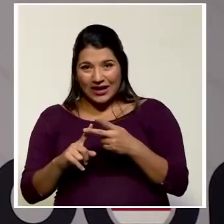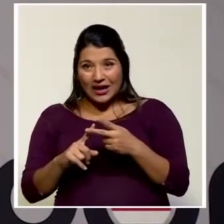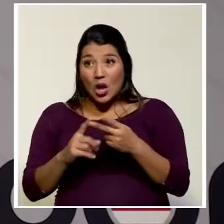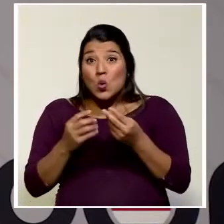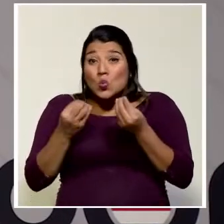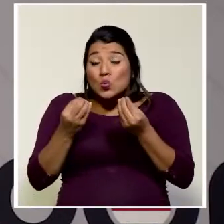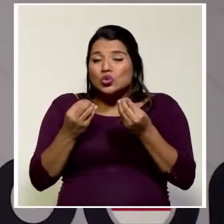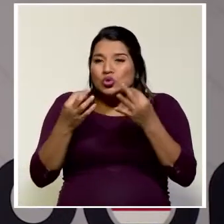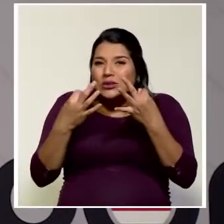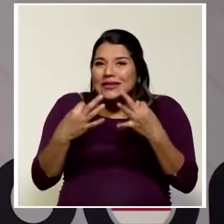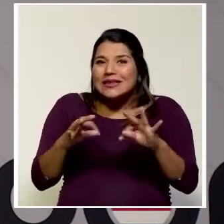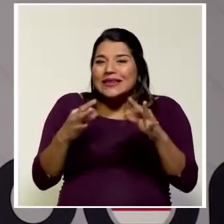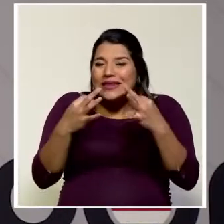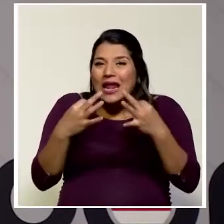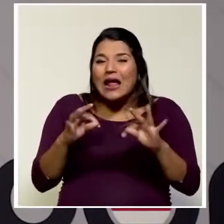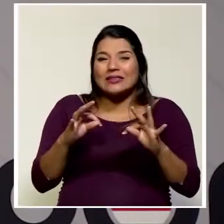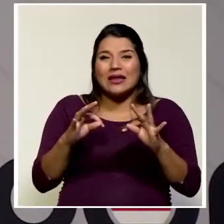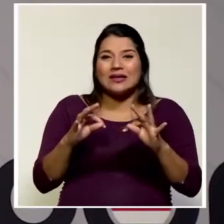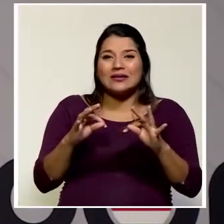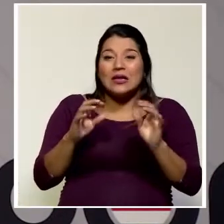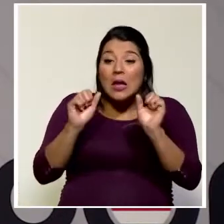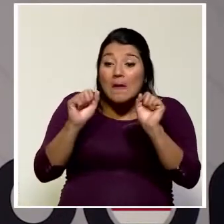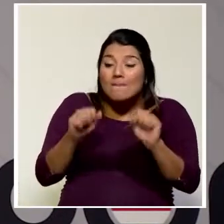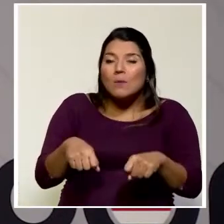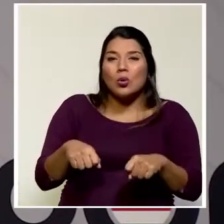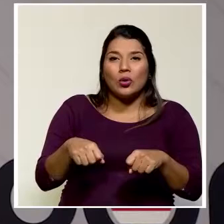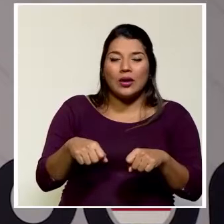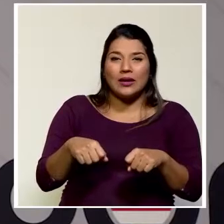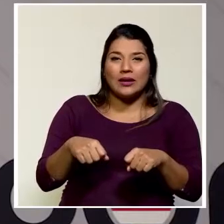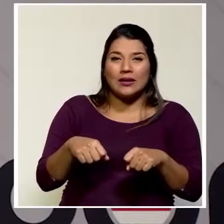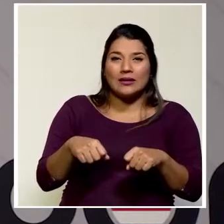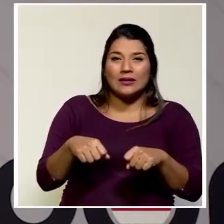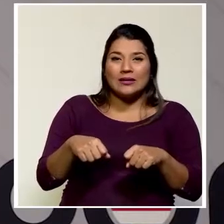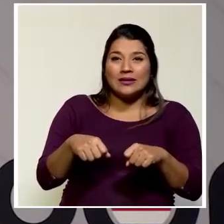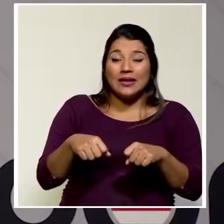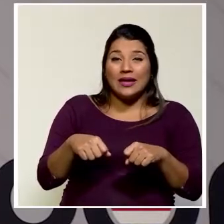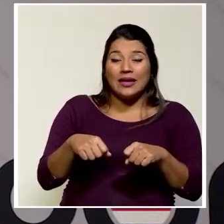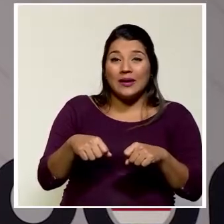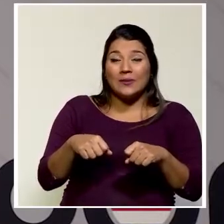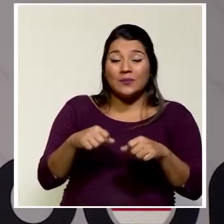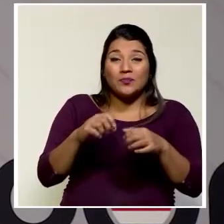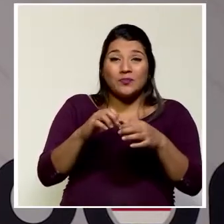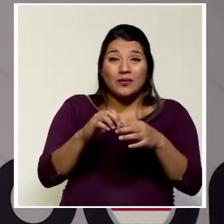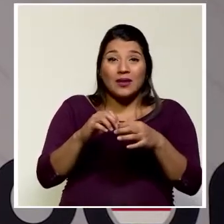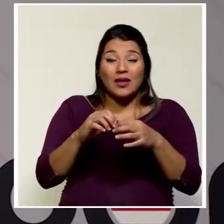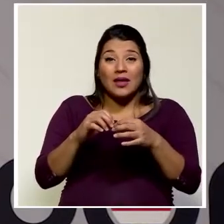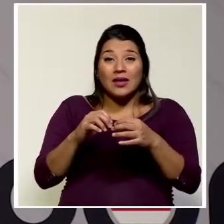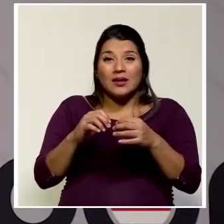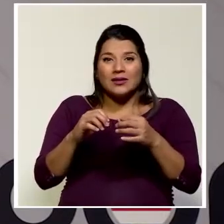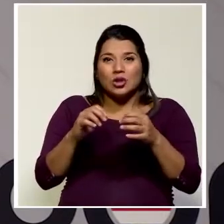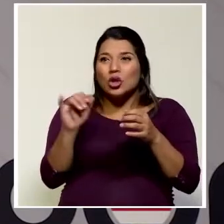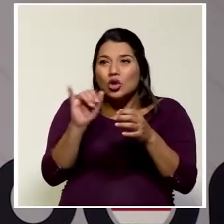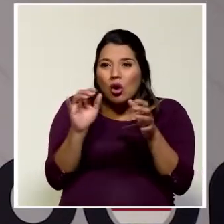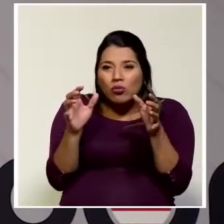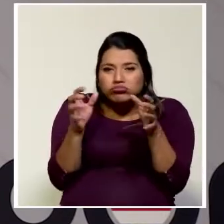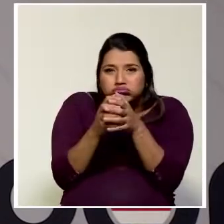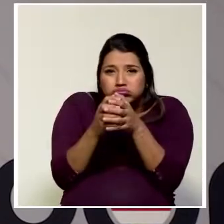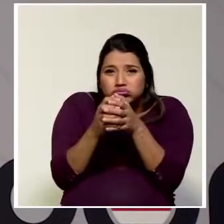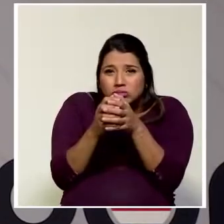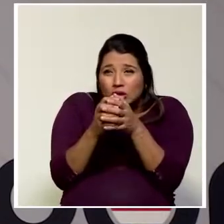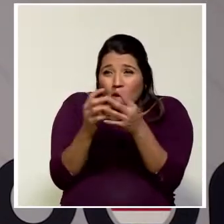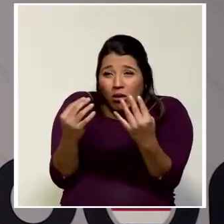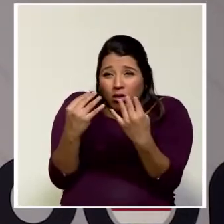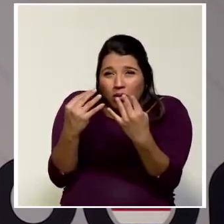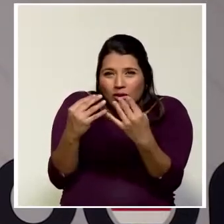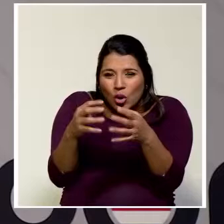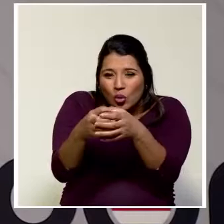tratado de intentar separarse o distanciarse de sus competidores a